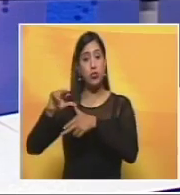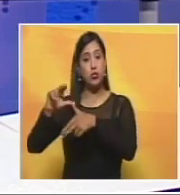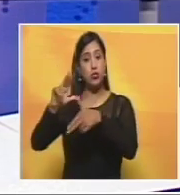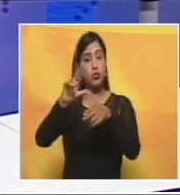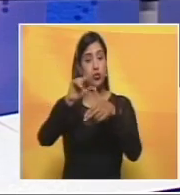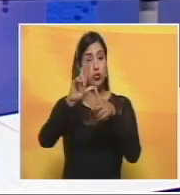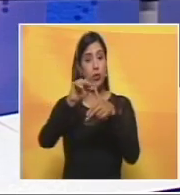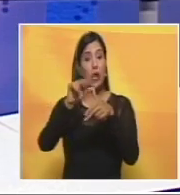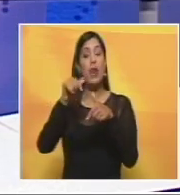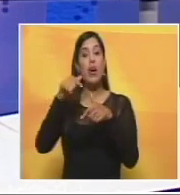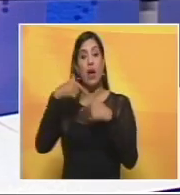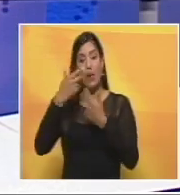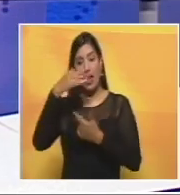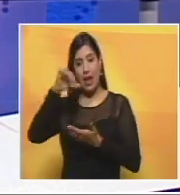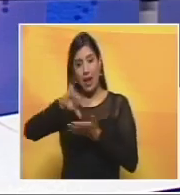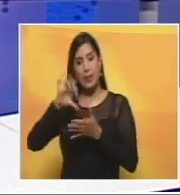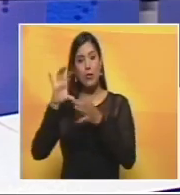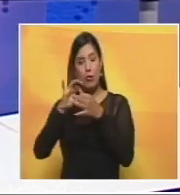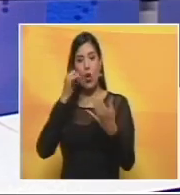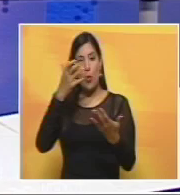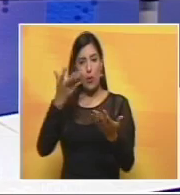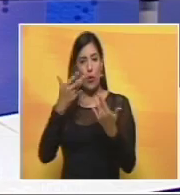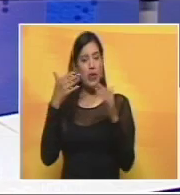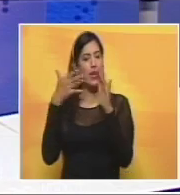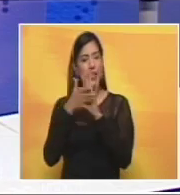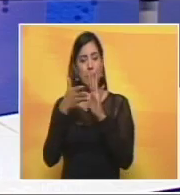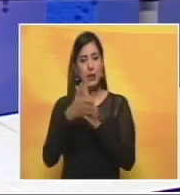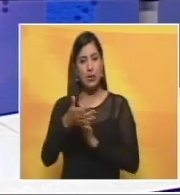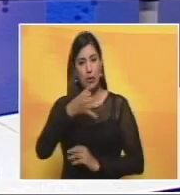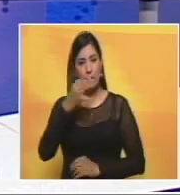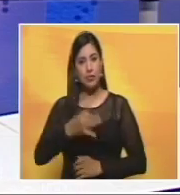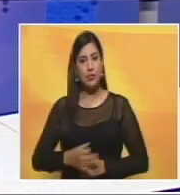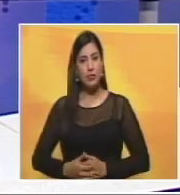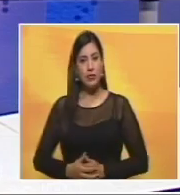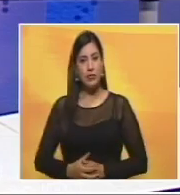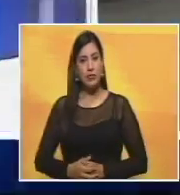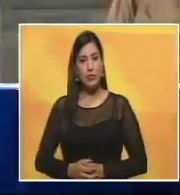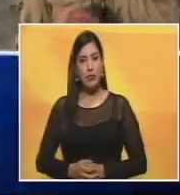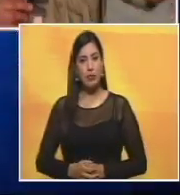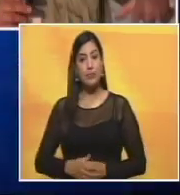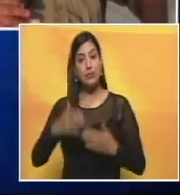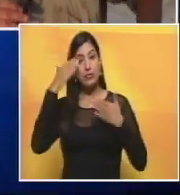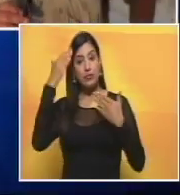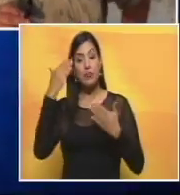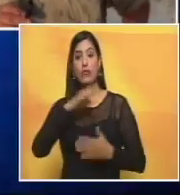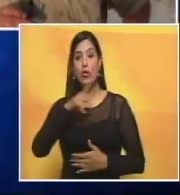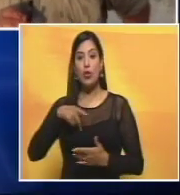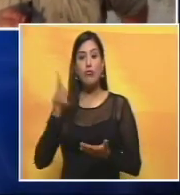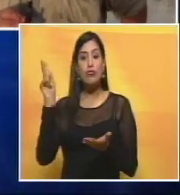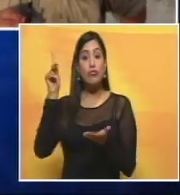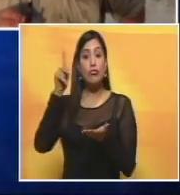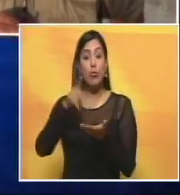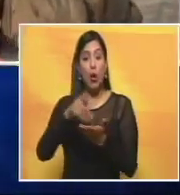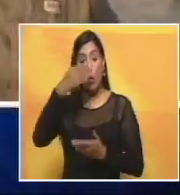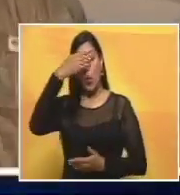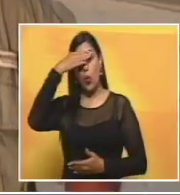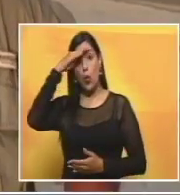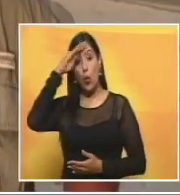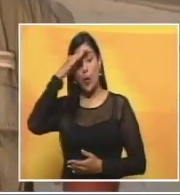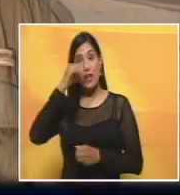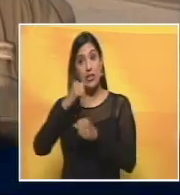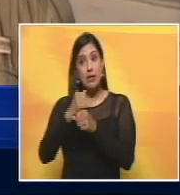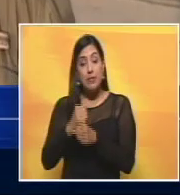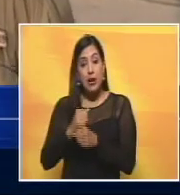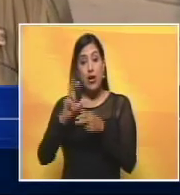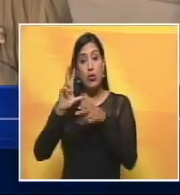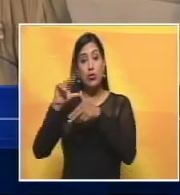Irma. Desde La Habana, nuestro aliado Edgar Galicia nos reporta. Buenas tardes. Hola, ¿qué tal? Hemos llegado ya a La Habana, Cuba, en espera de